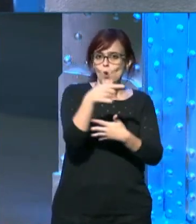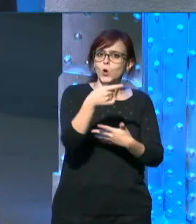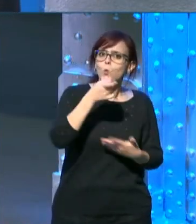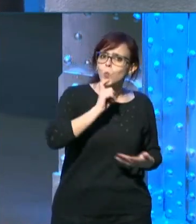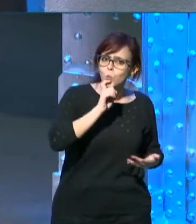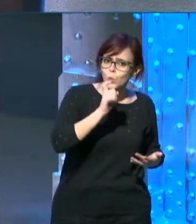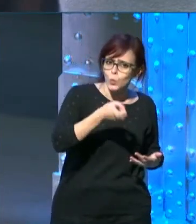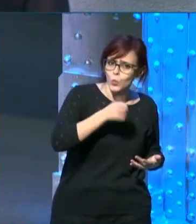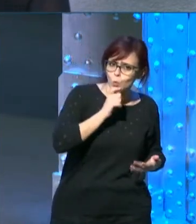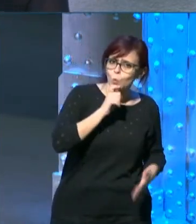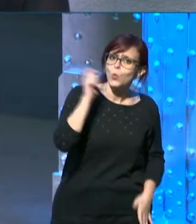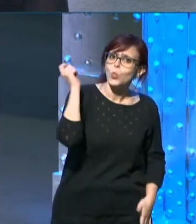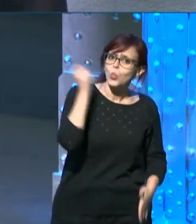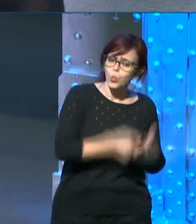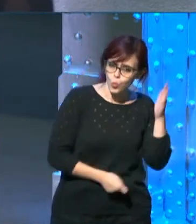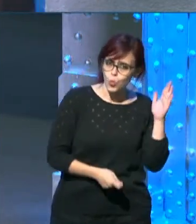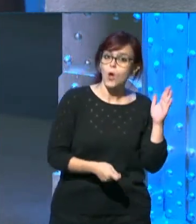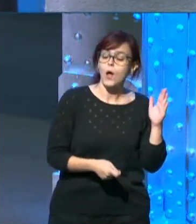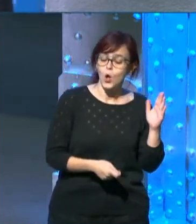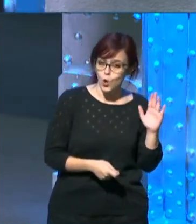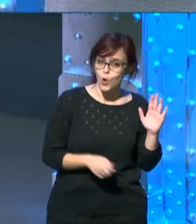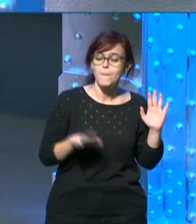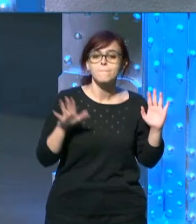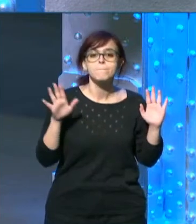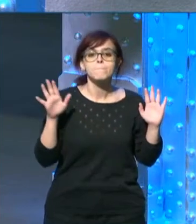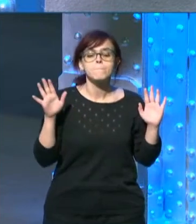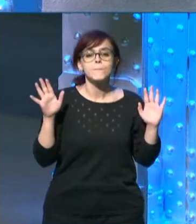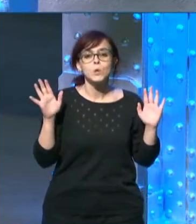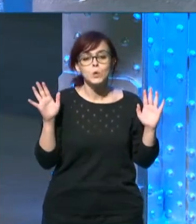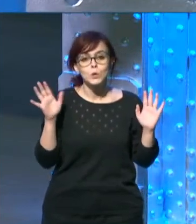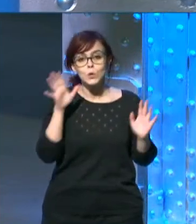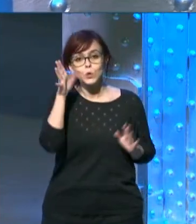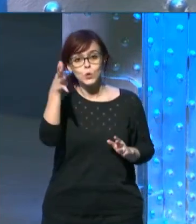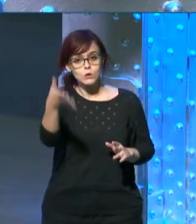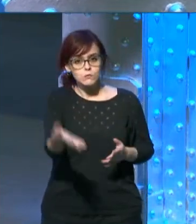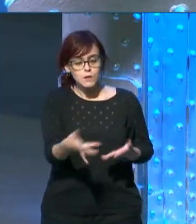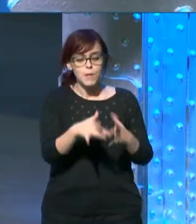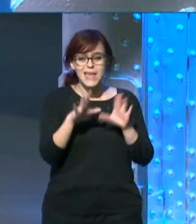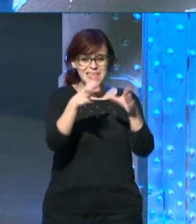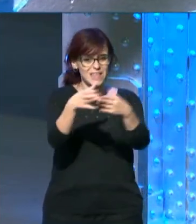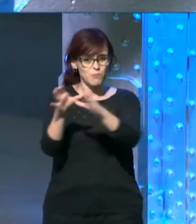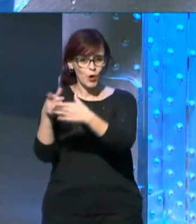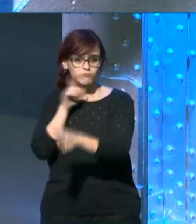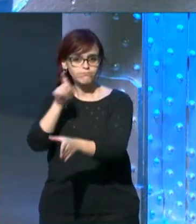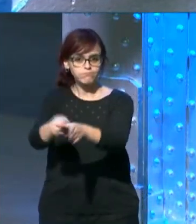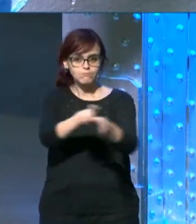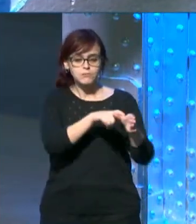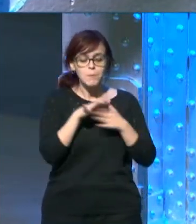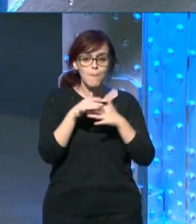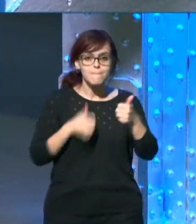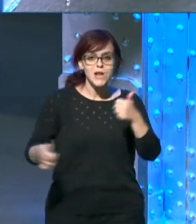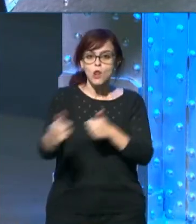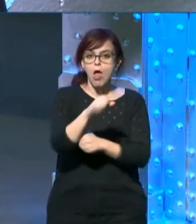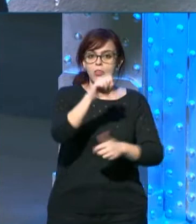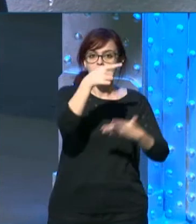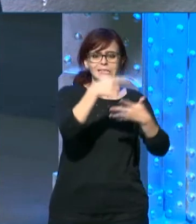Porque, y esto es verdad, he estado muy cerca de equipos, trabajando con equipos en que las priorizaciones eran esto es